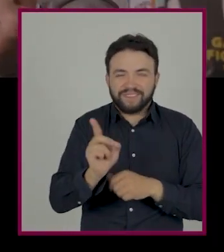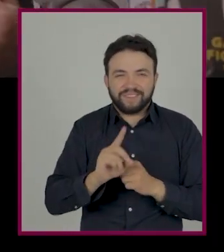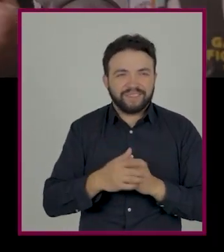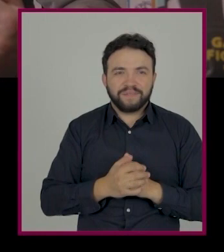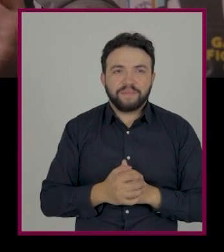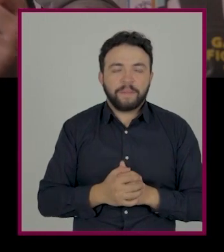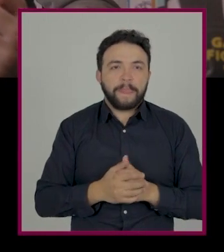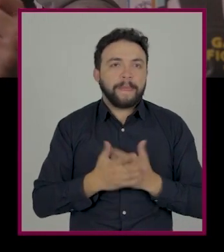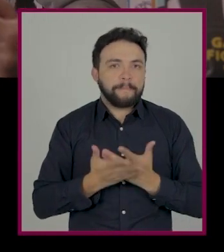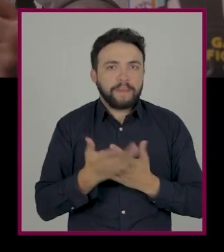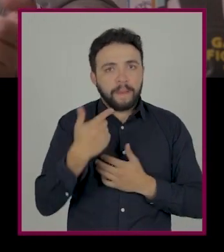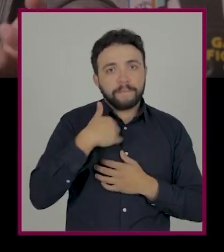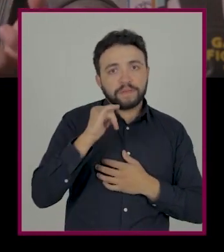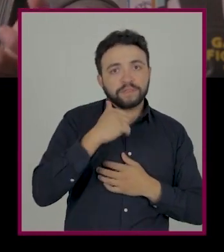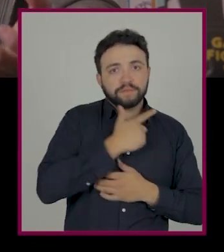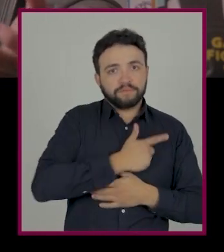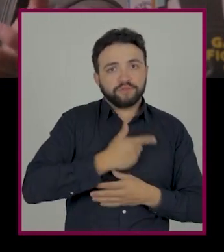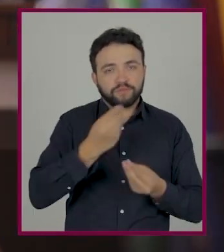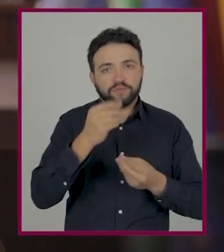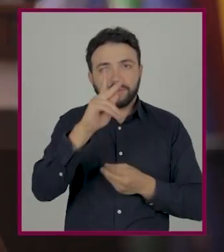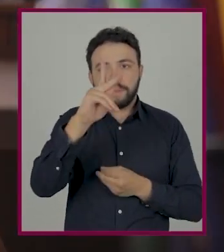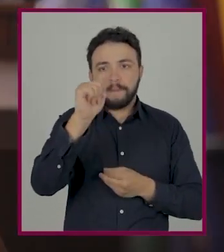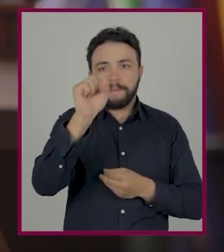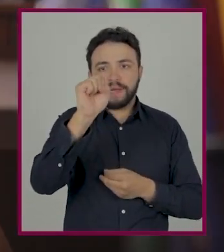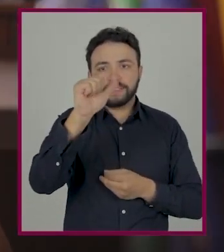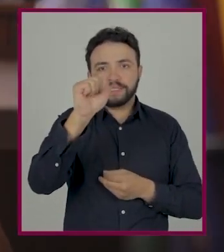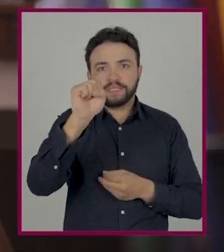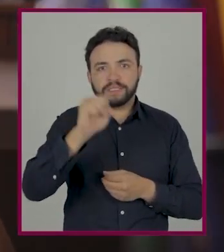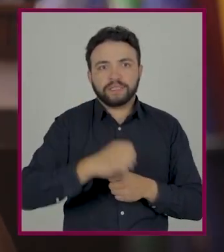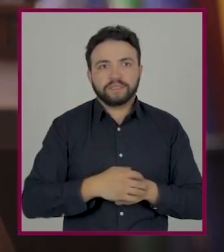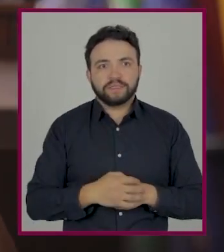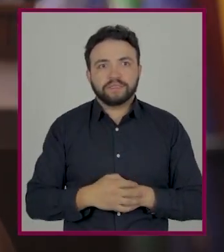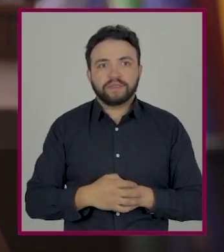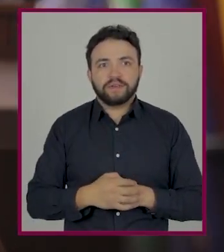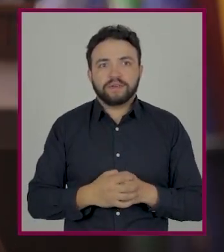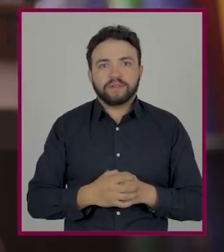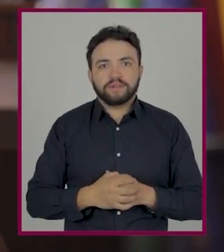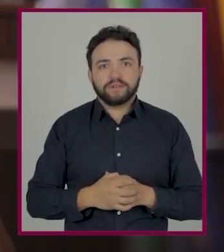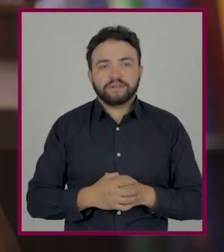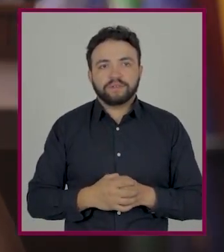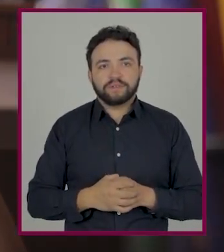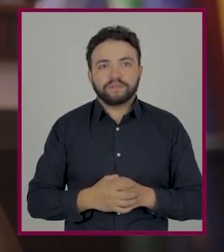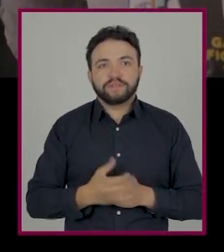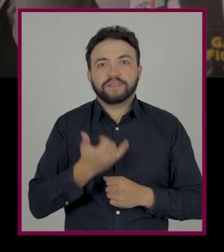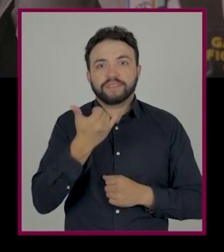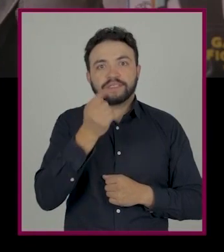Eso no es cierto. ¿No? A mí sí me gustan las pasas.